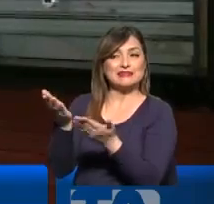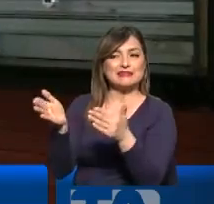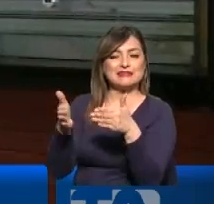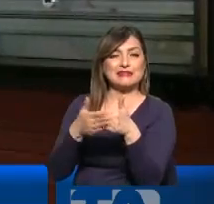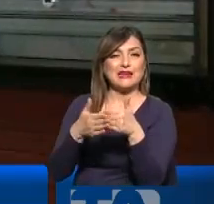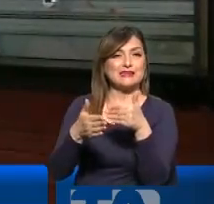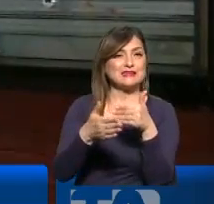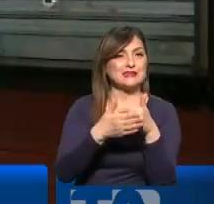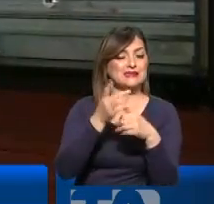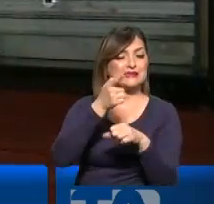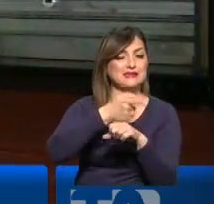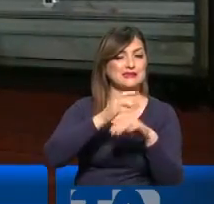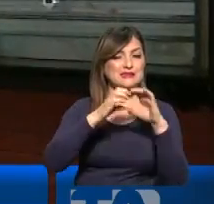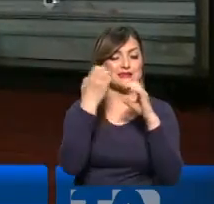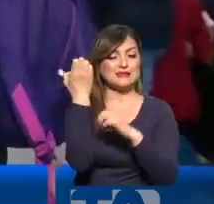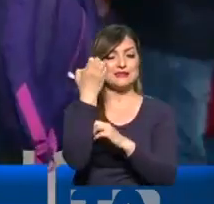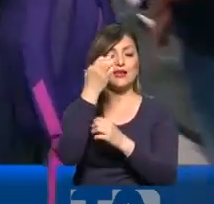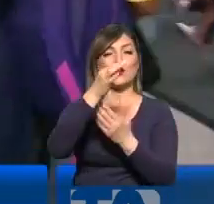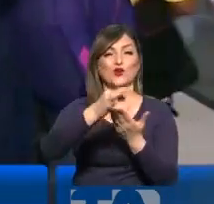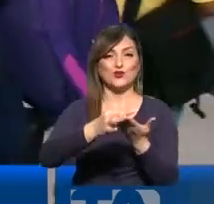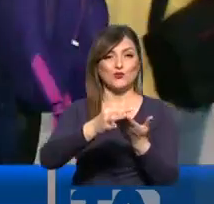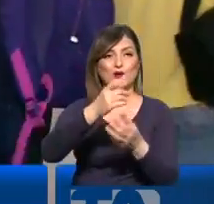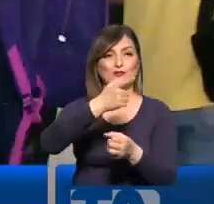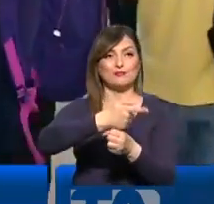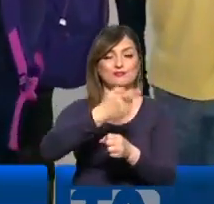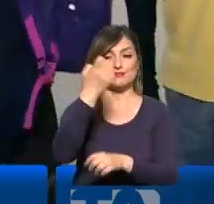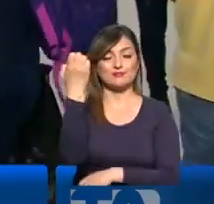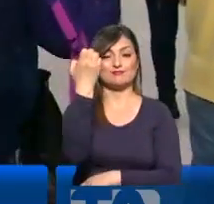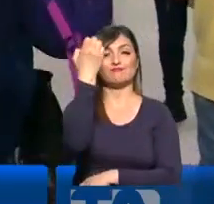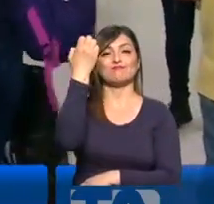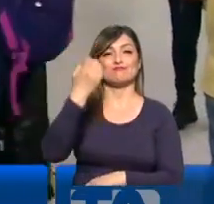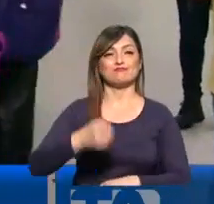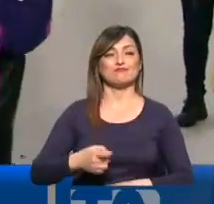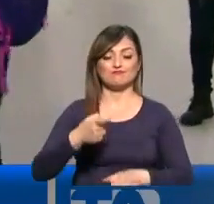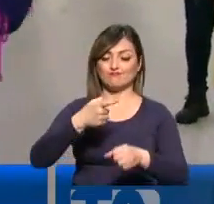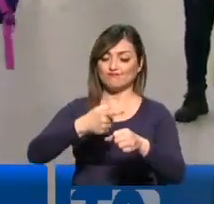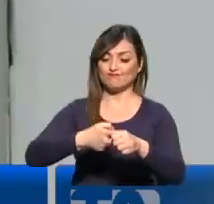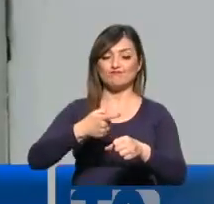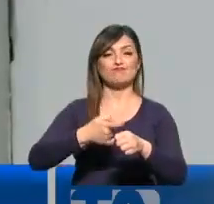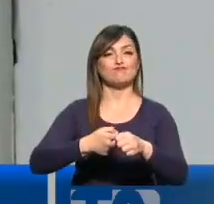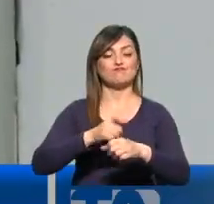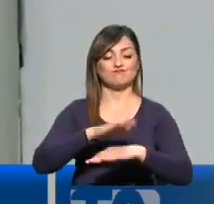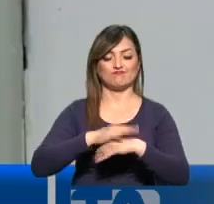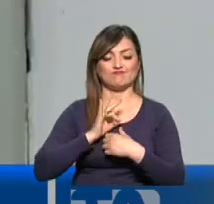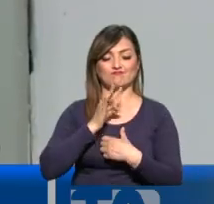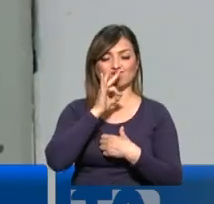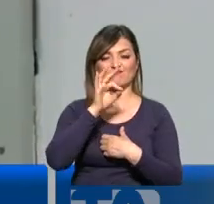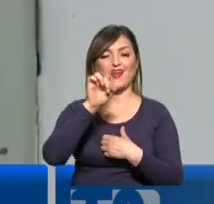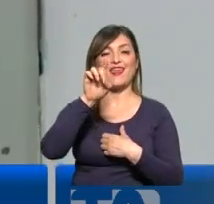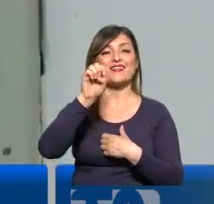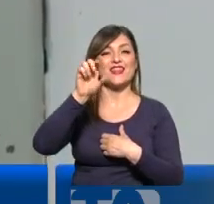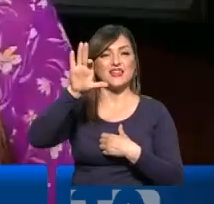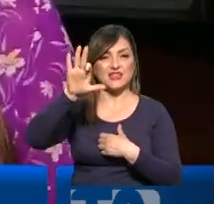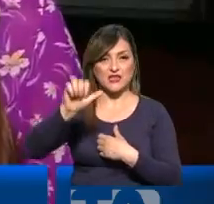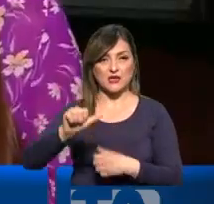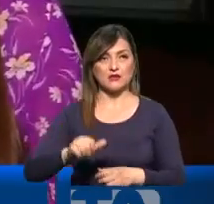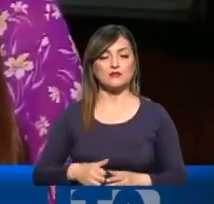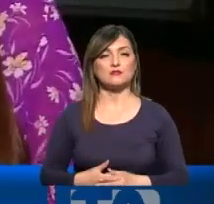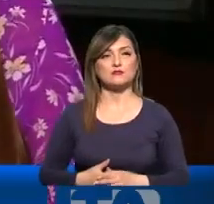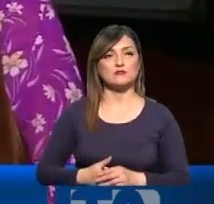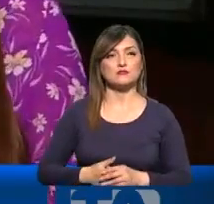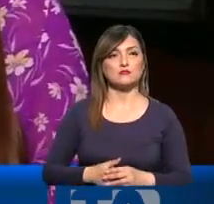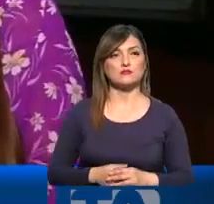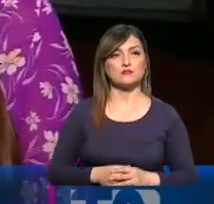medidas tomadas por el COE cantonal ante el decreto de estado de excepción focalizado por la llegada de la variante Delta al país.